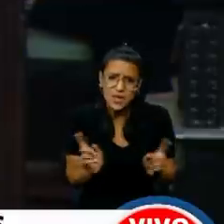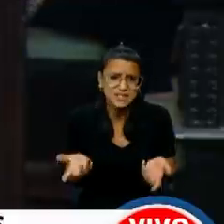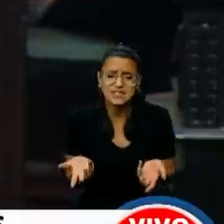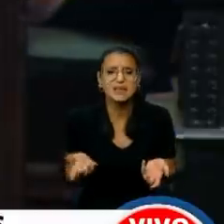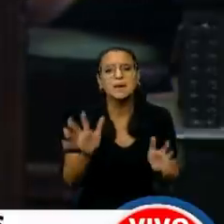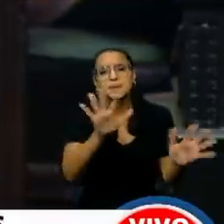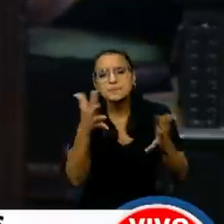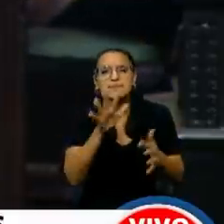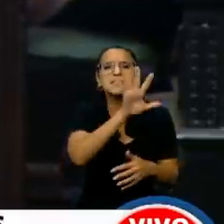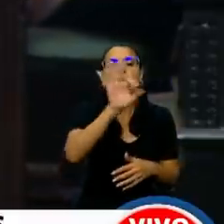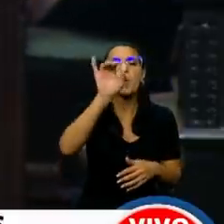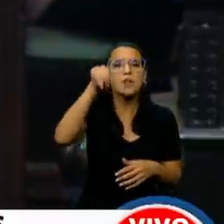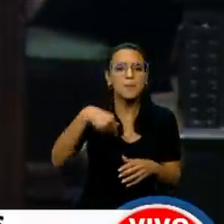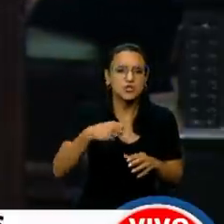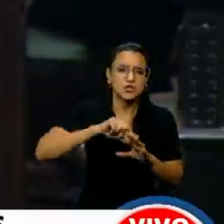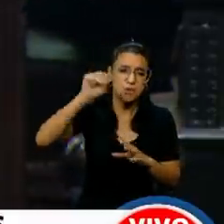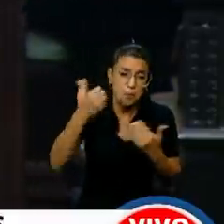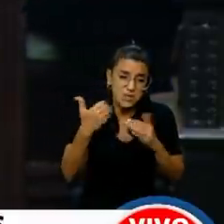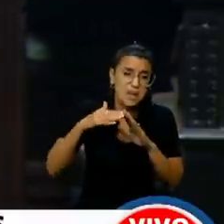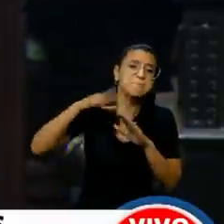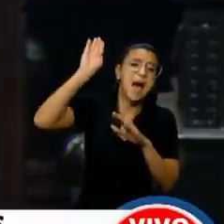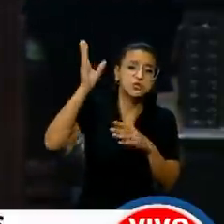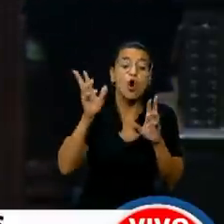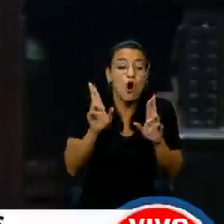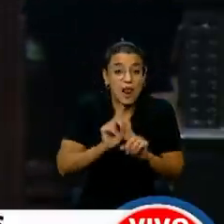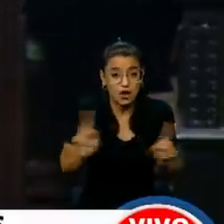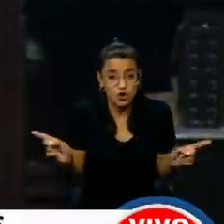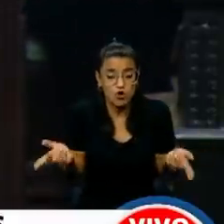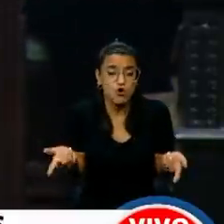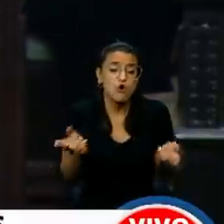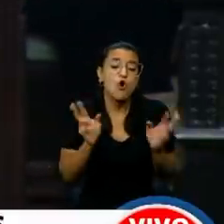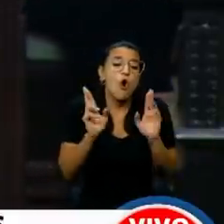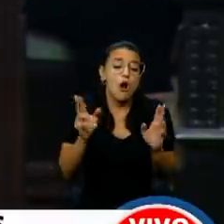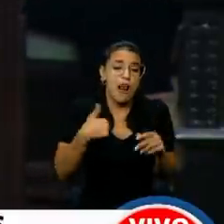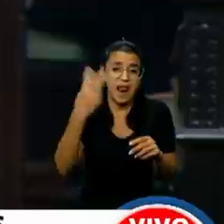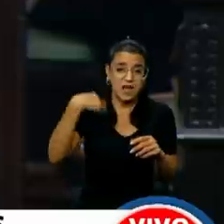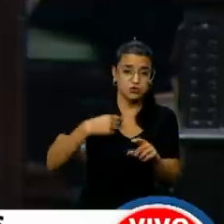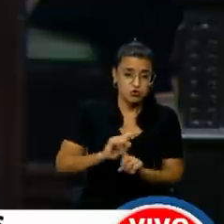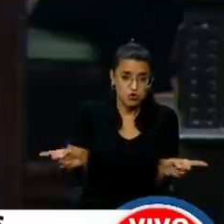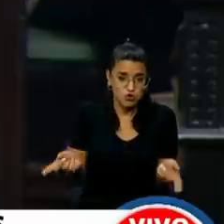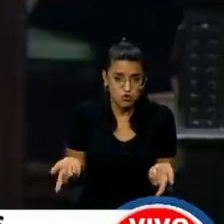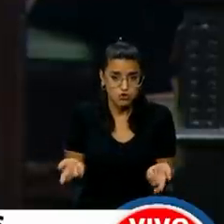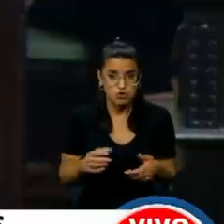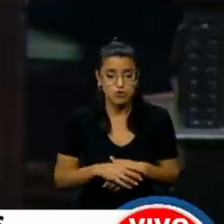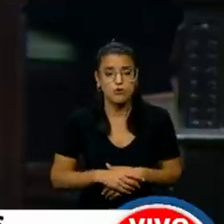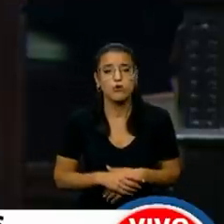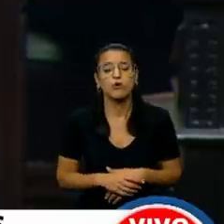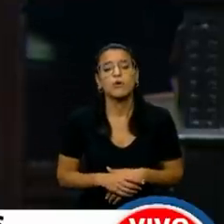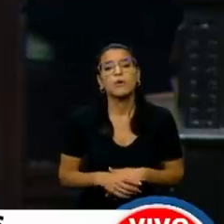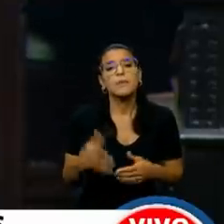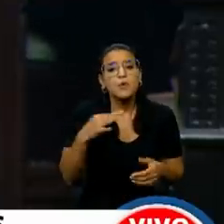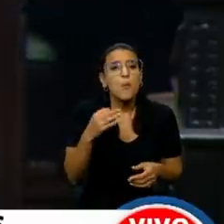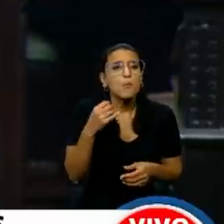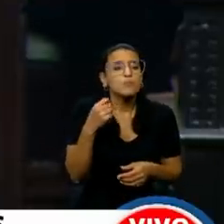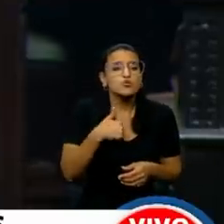alrededor del 50 por ciento y probablemente más ojalá que no ojalá que no tenga razón y realmente quiero